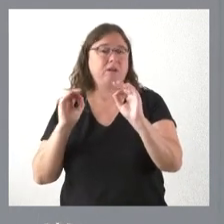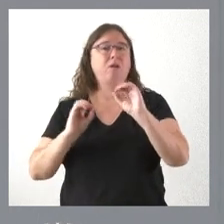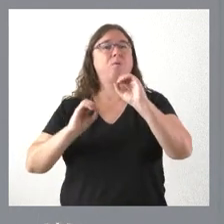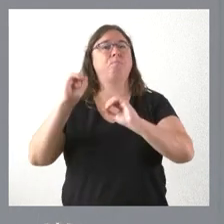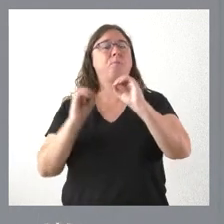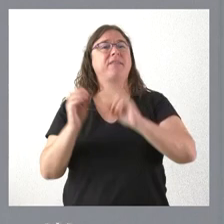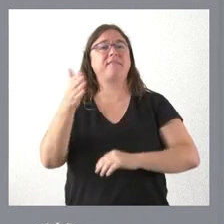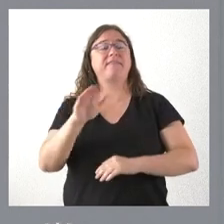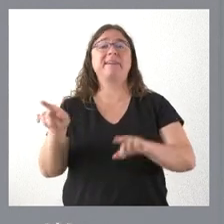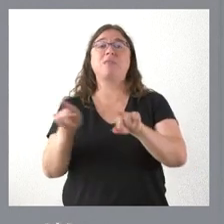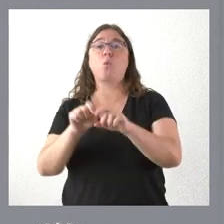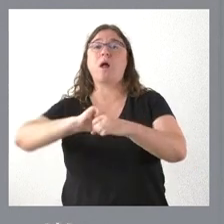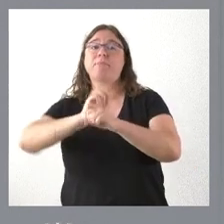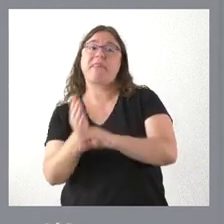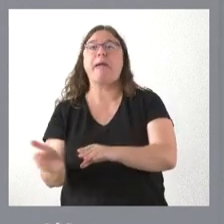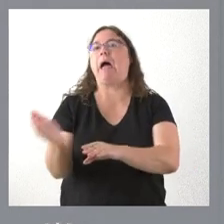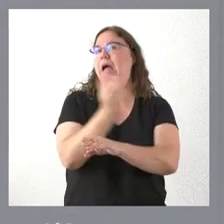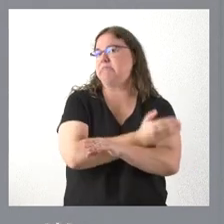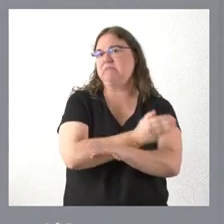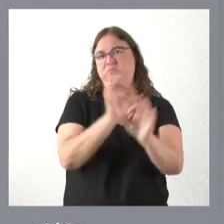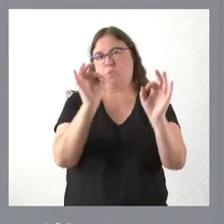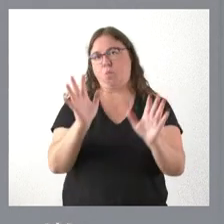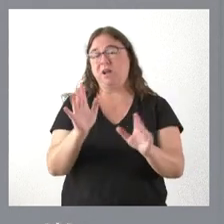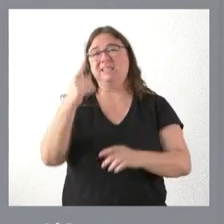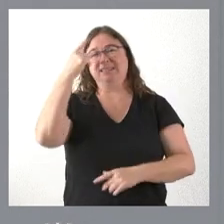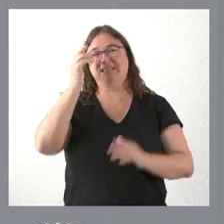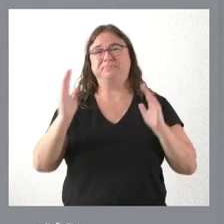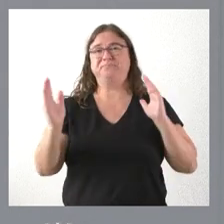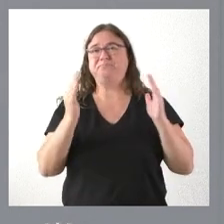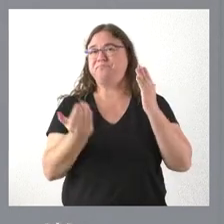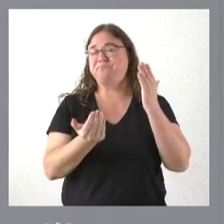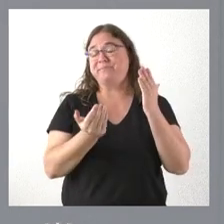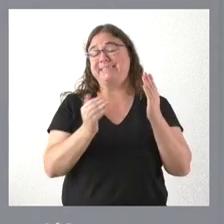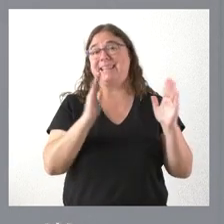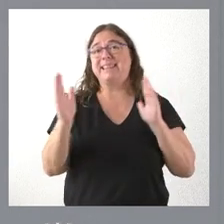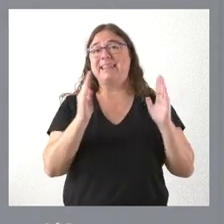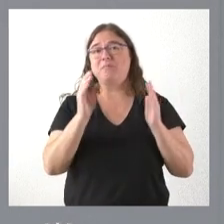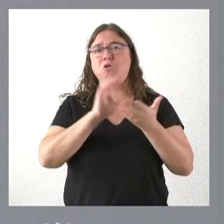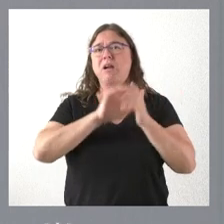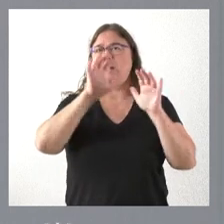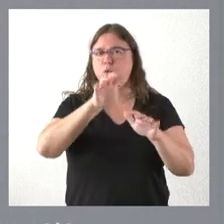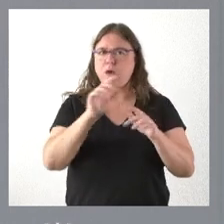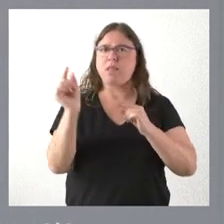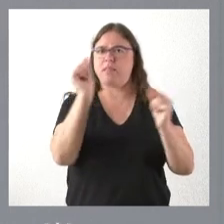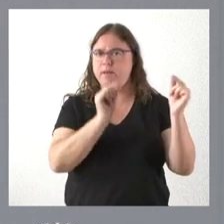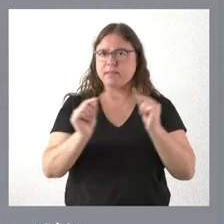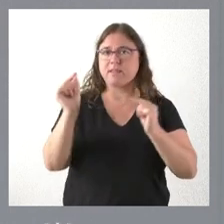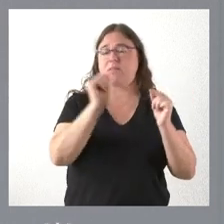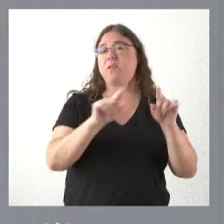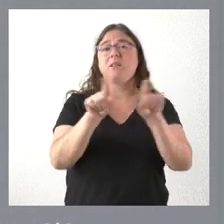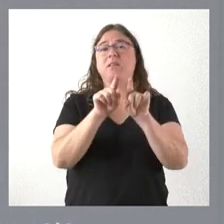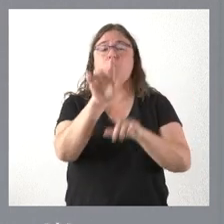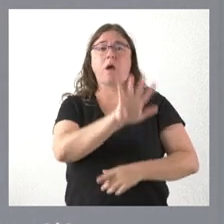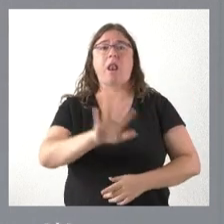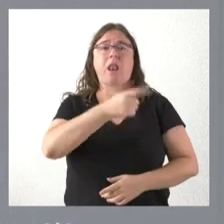de defunción previas a la pandemia saben ustedes que durante un tiempo en Castilla y león fue objeto de debate igual que en el contexto